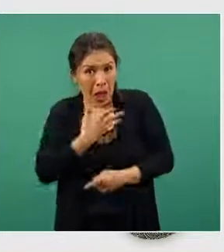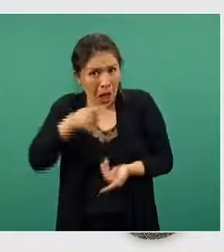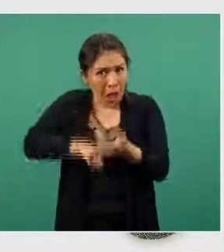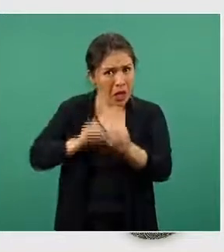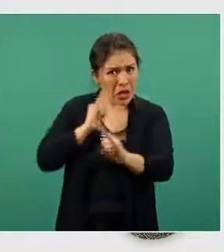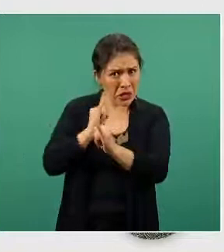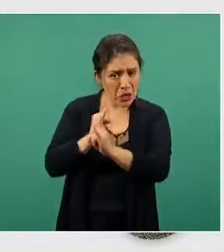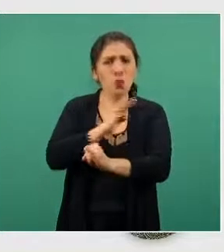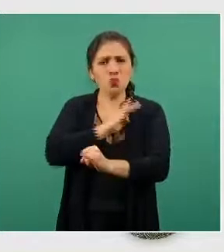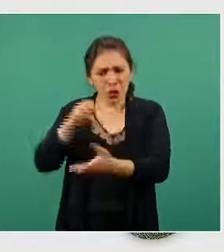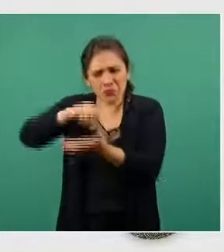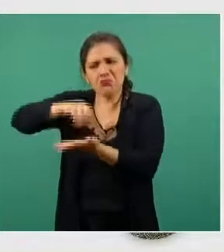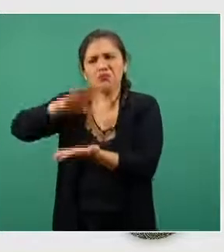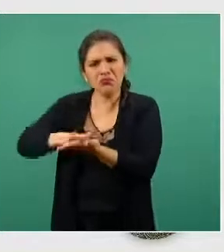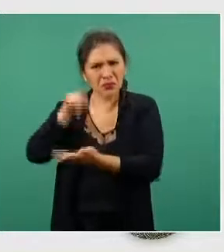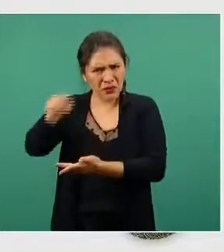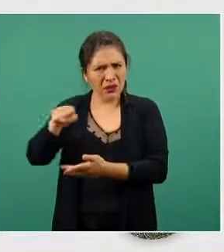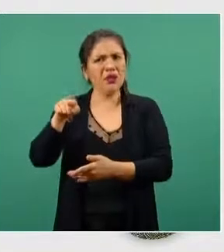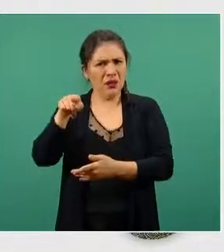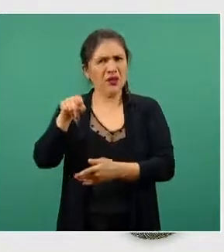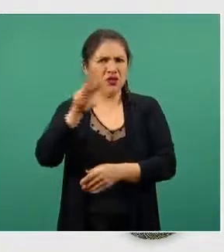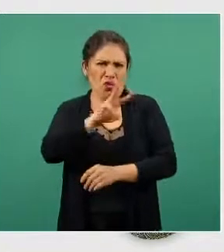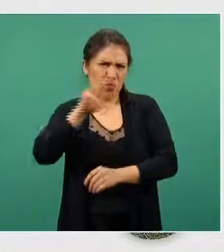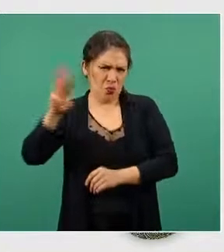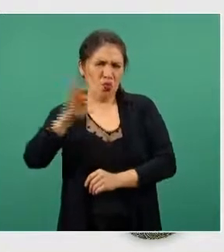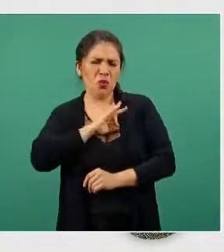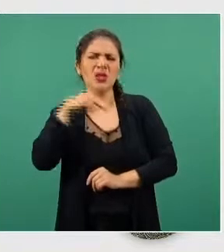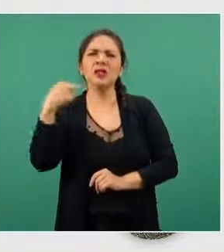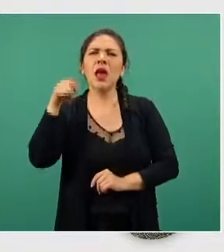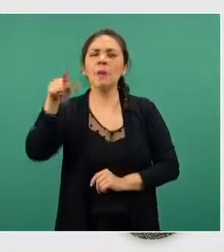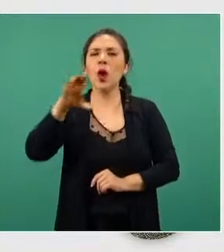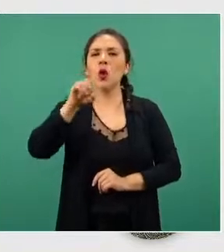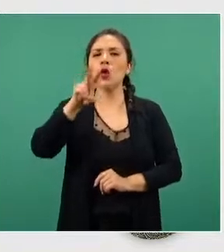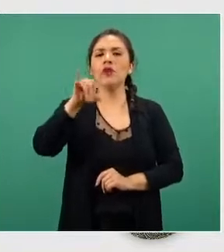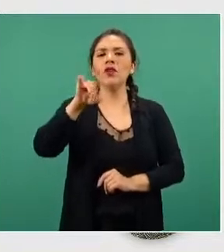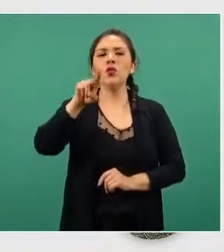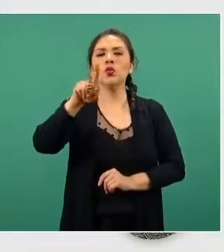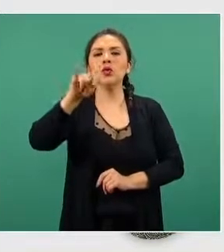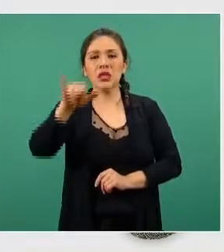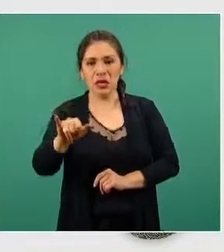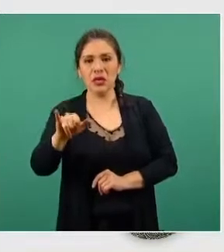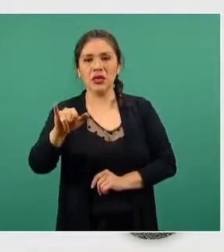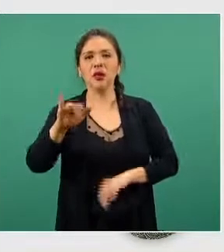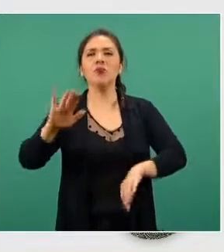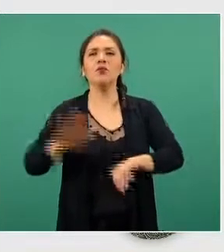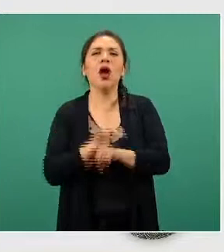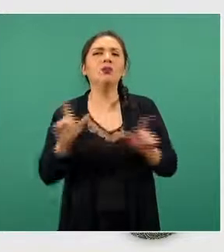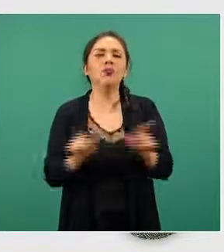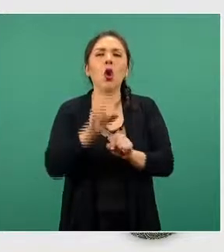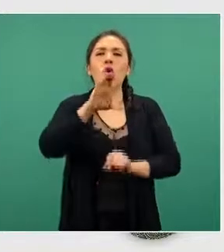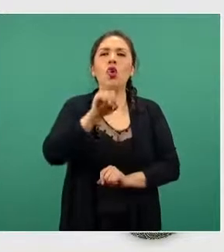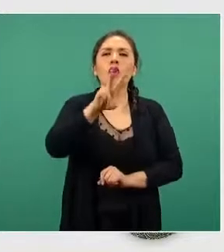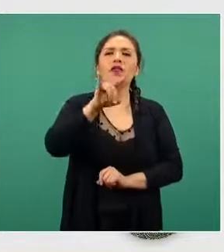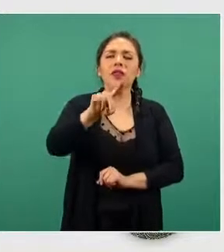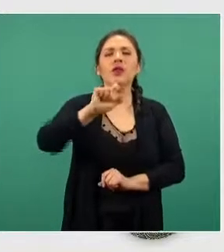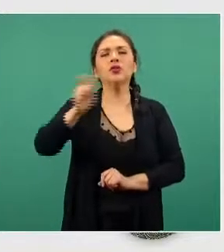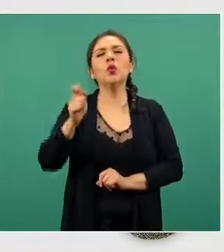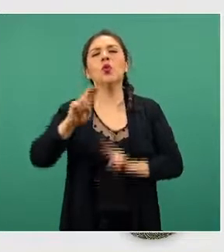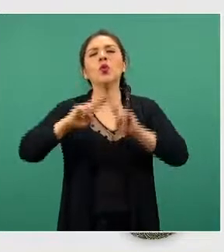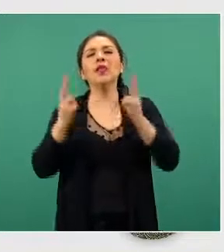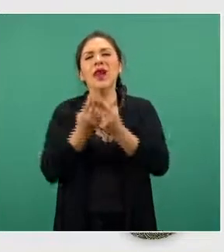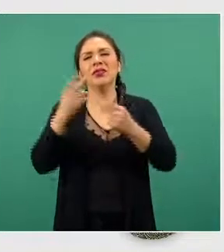puede registrarse en la página que se llama COVIDuti, por las siglas de COVID y Unidad de Terapia